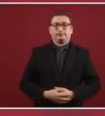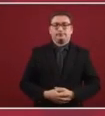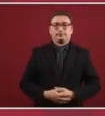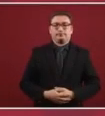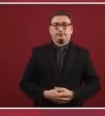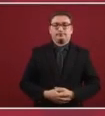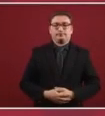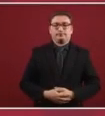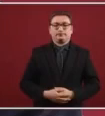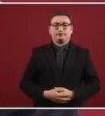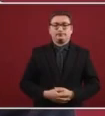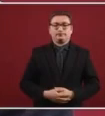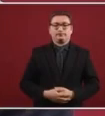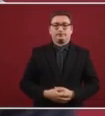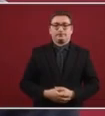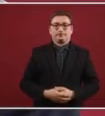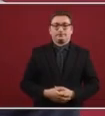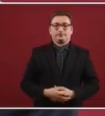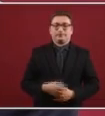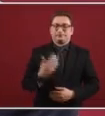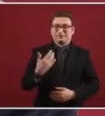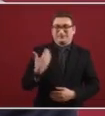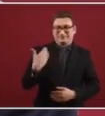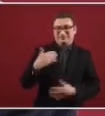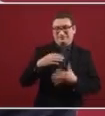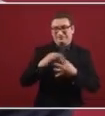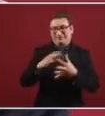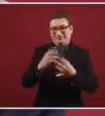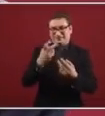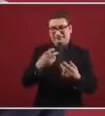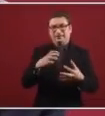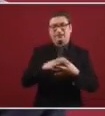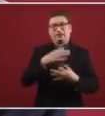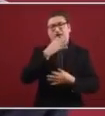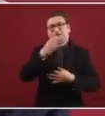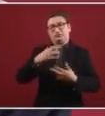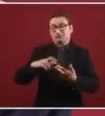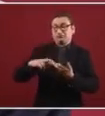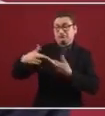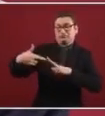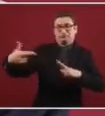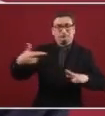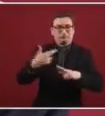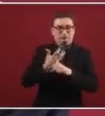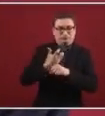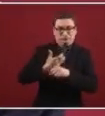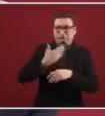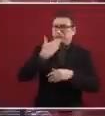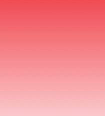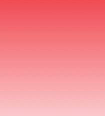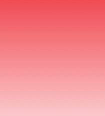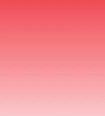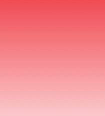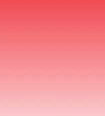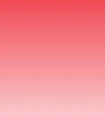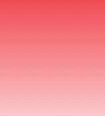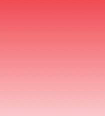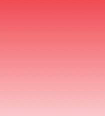Esto es el complemento de estas buenas relaciones que tenemos.